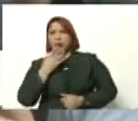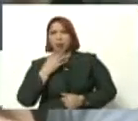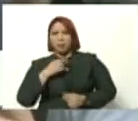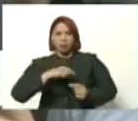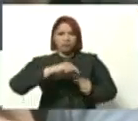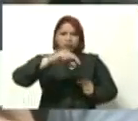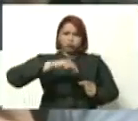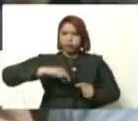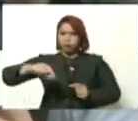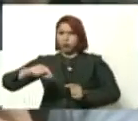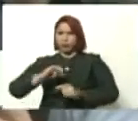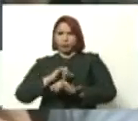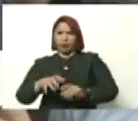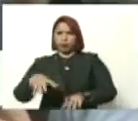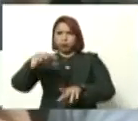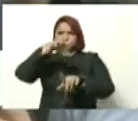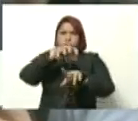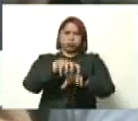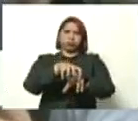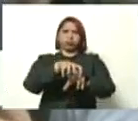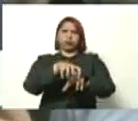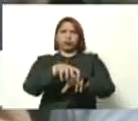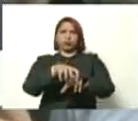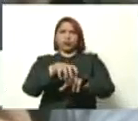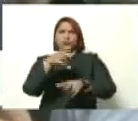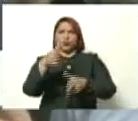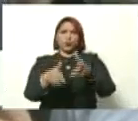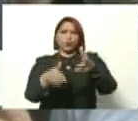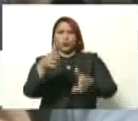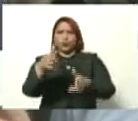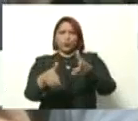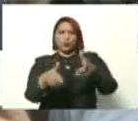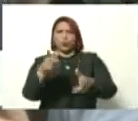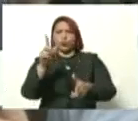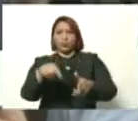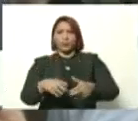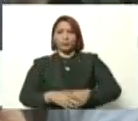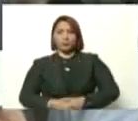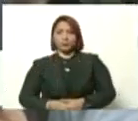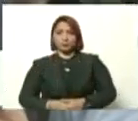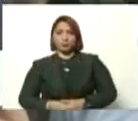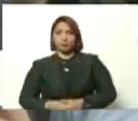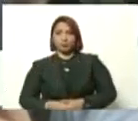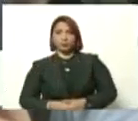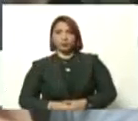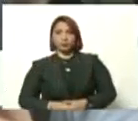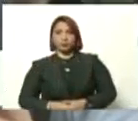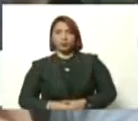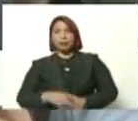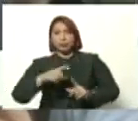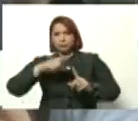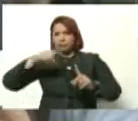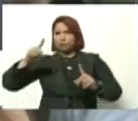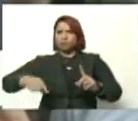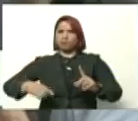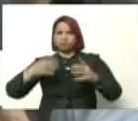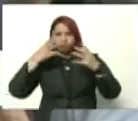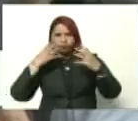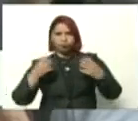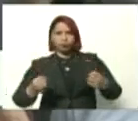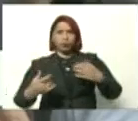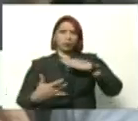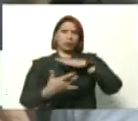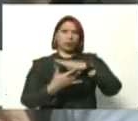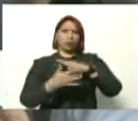ser acoplado directamente a una locomotora que le va a suministrar energía, que también se va a entender tecnológicamente con él